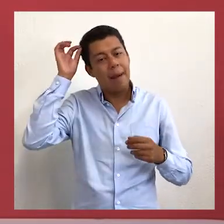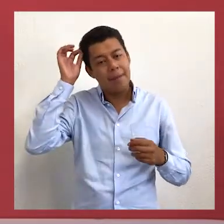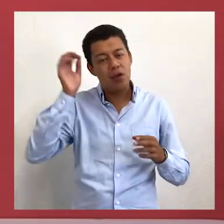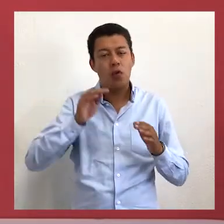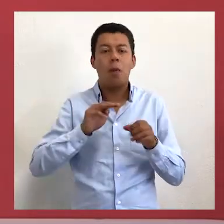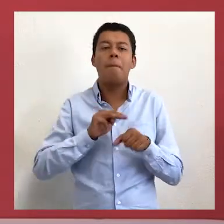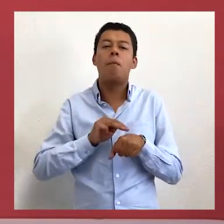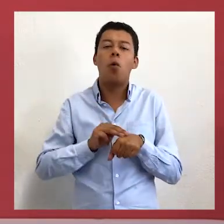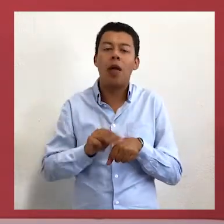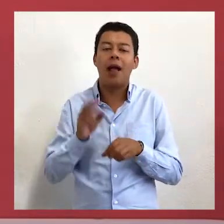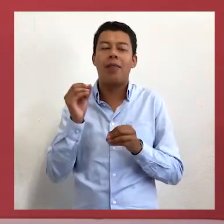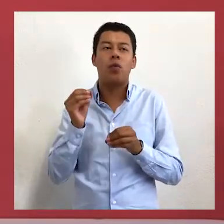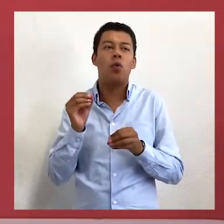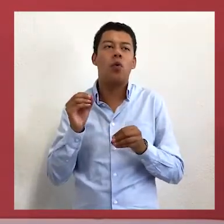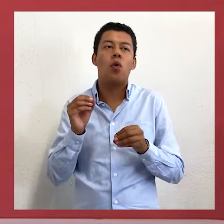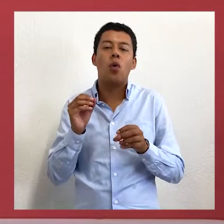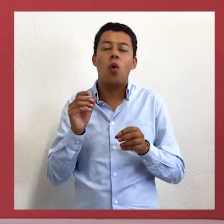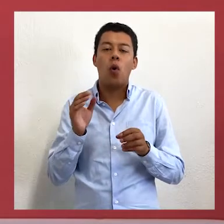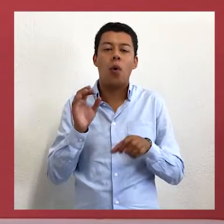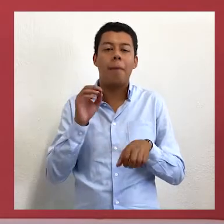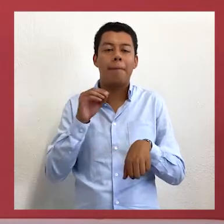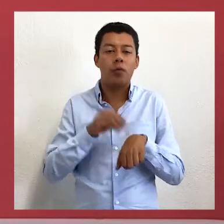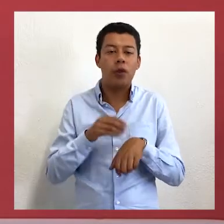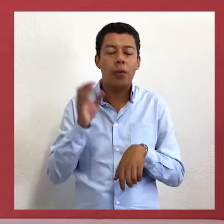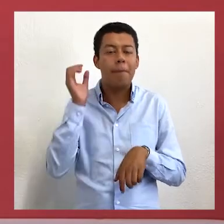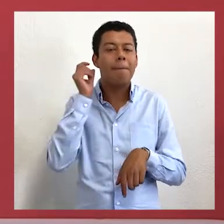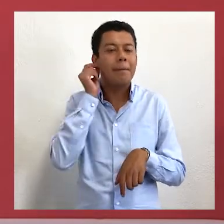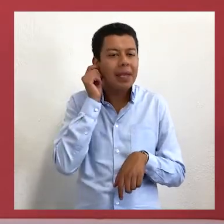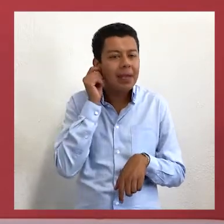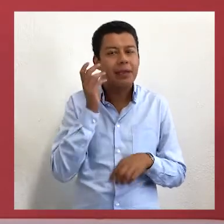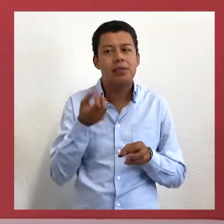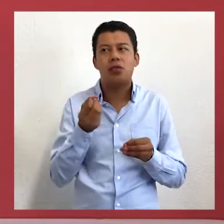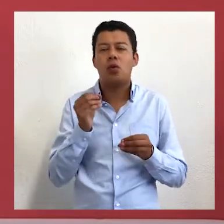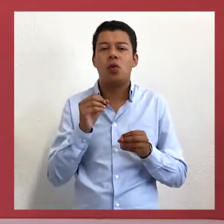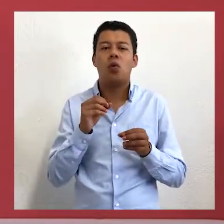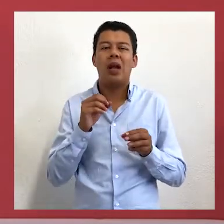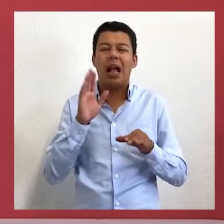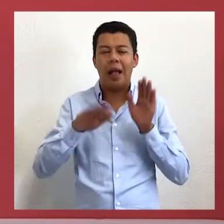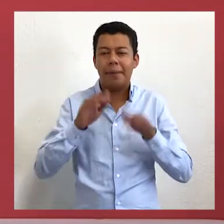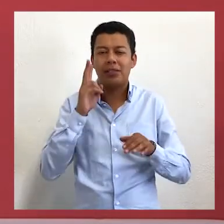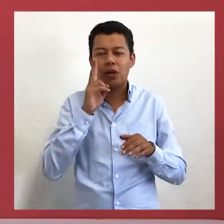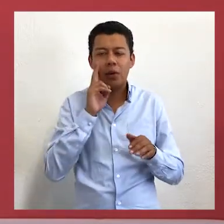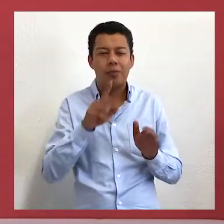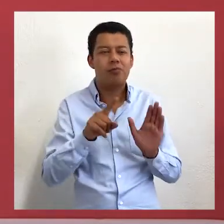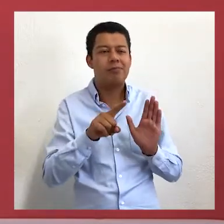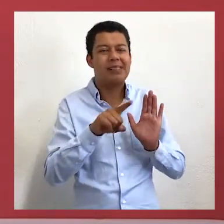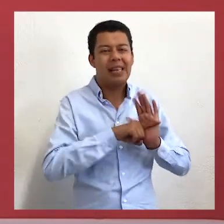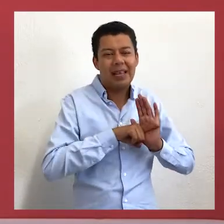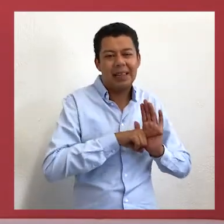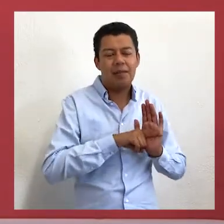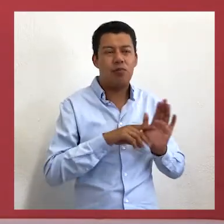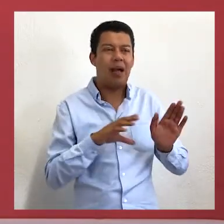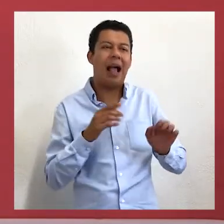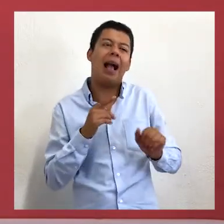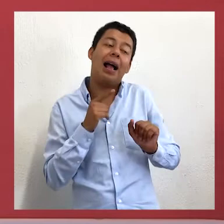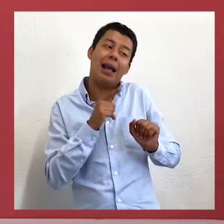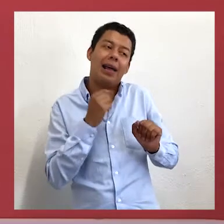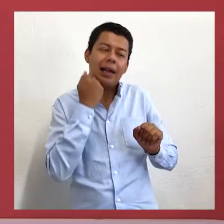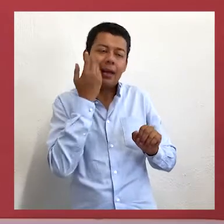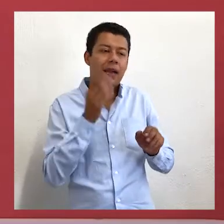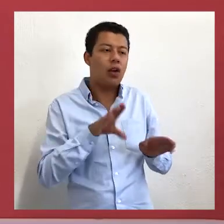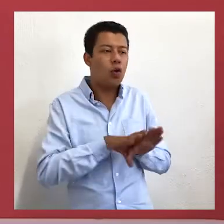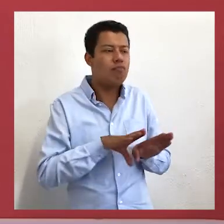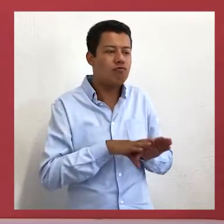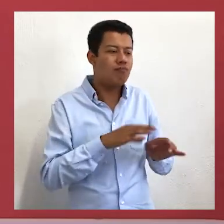si quiere vestir una faldita, que X, nosotros lo vemos como algo negativo, como que si me está retando a hacer las